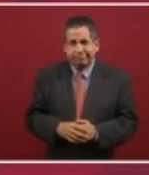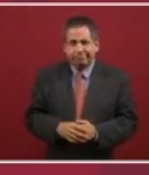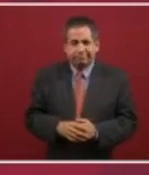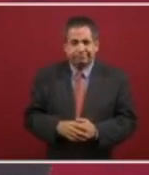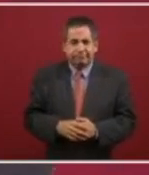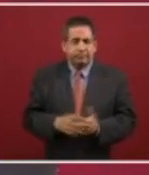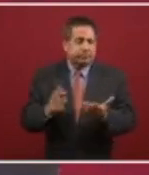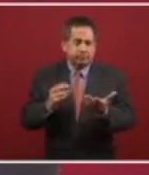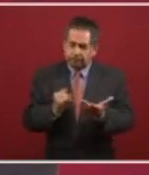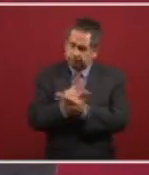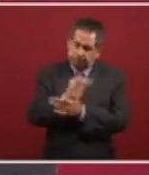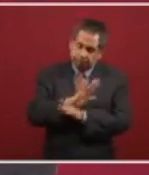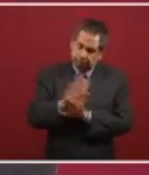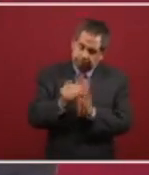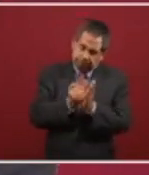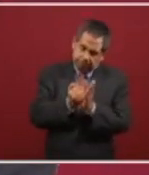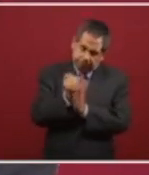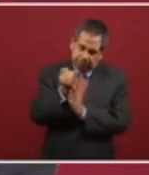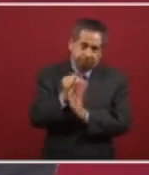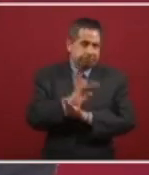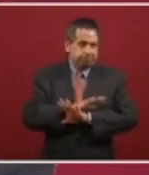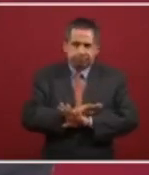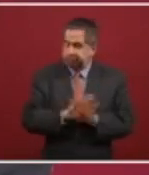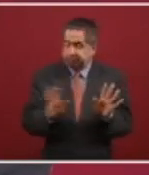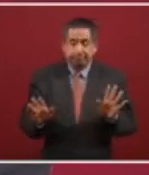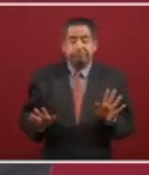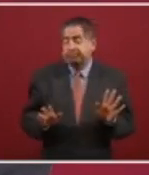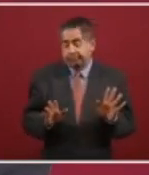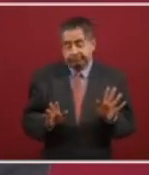esa decisión se tomó, ya hasta